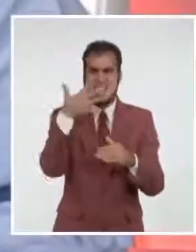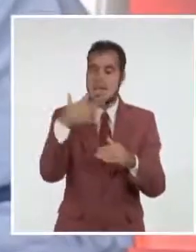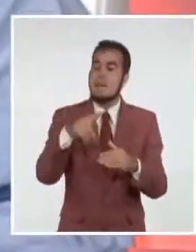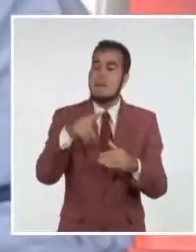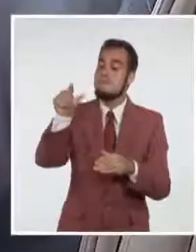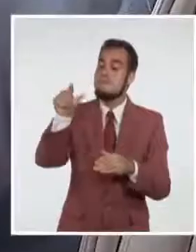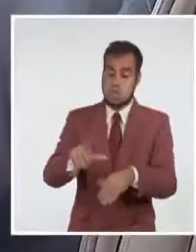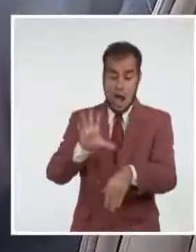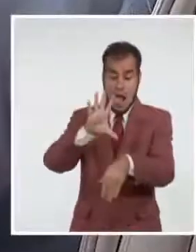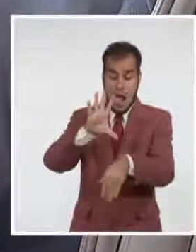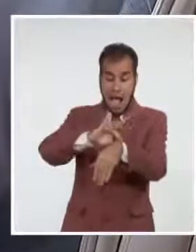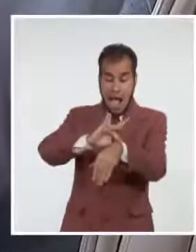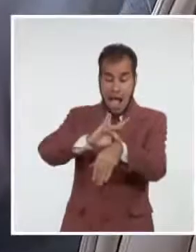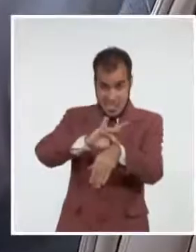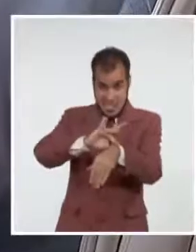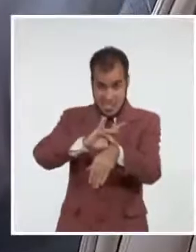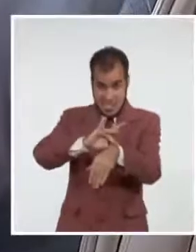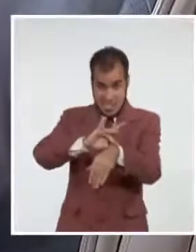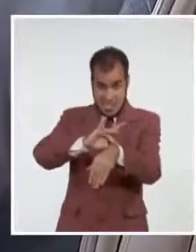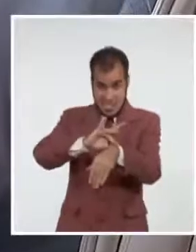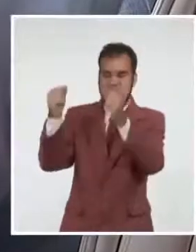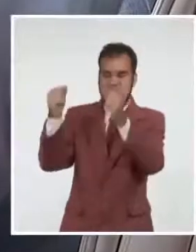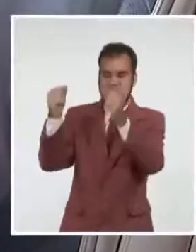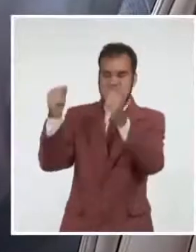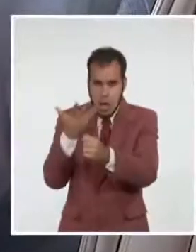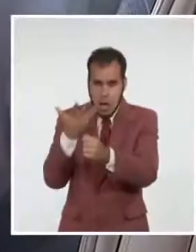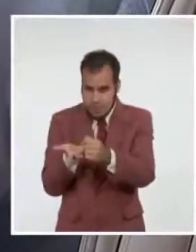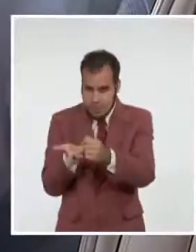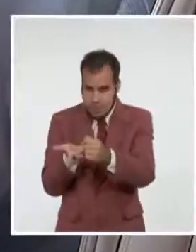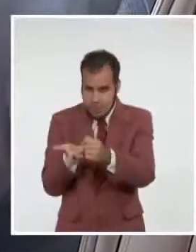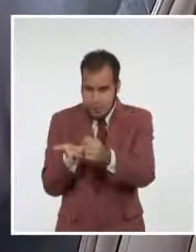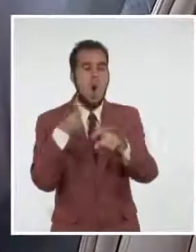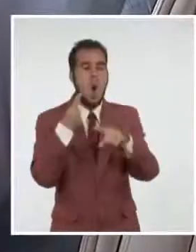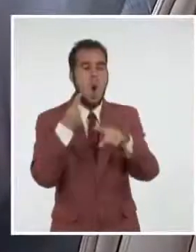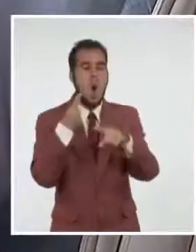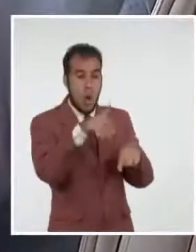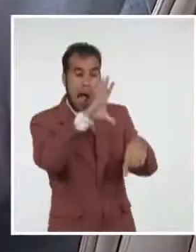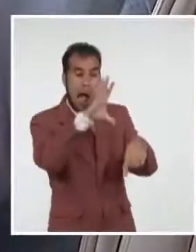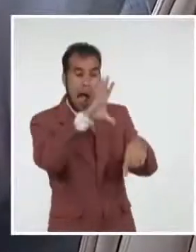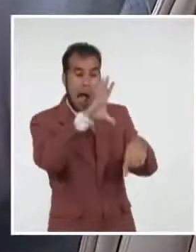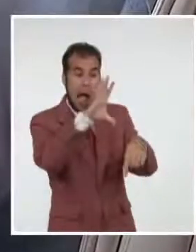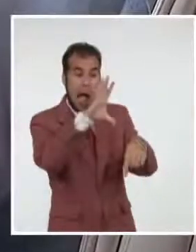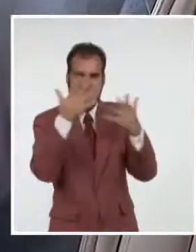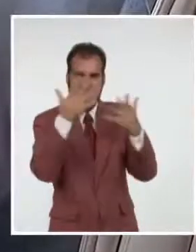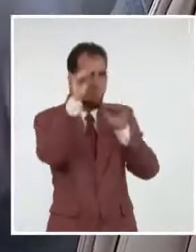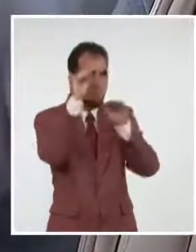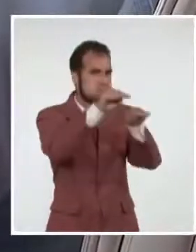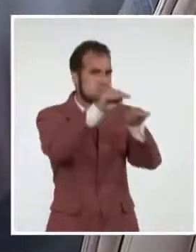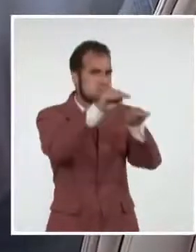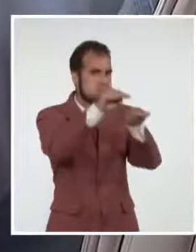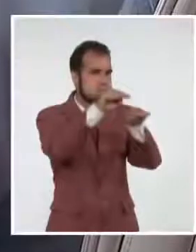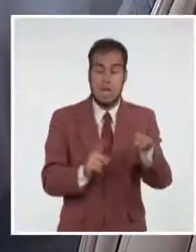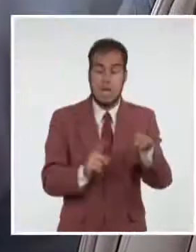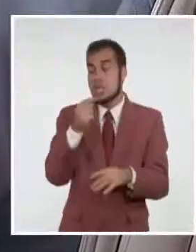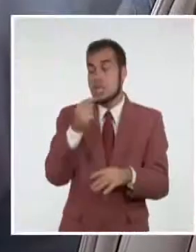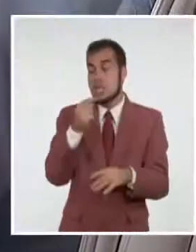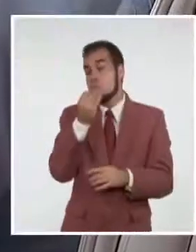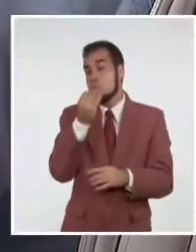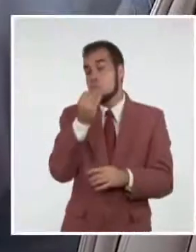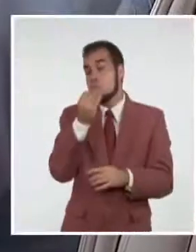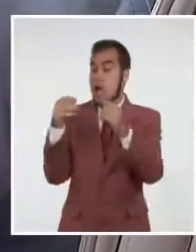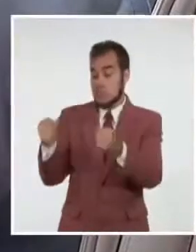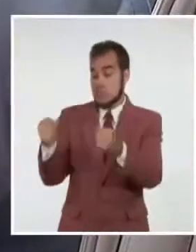Y si hay personas que de todas formas, aunque pudieran estar en un ingreso domiciliario, no tienen condiciones, doctor, o tienen